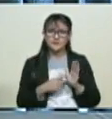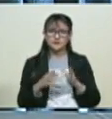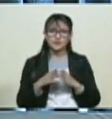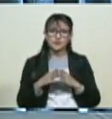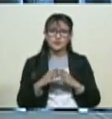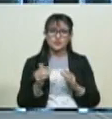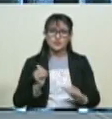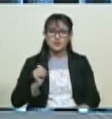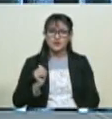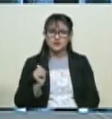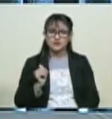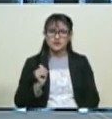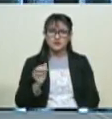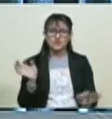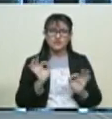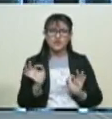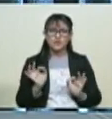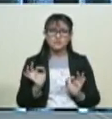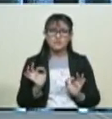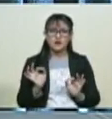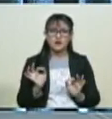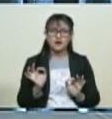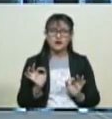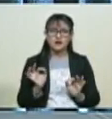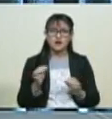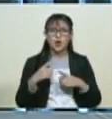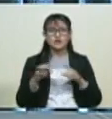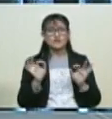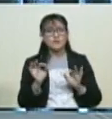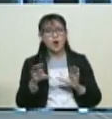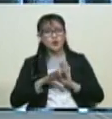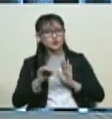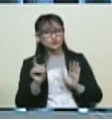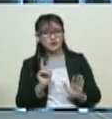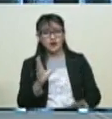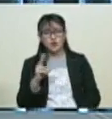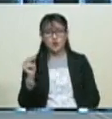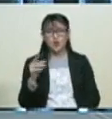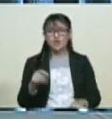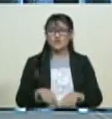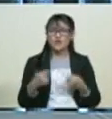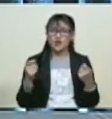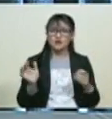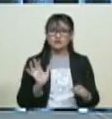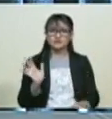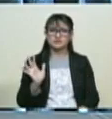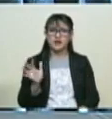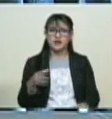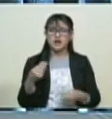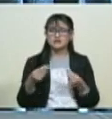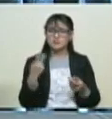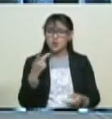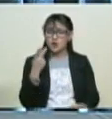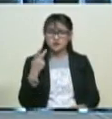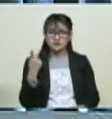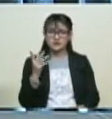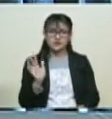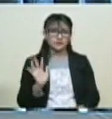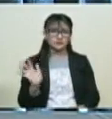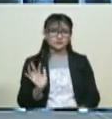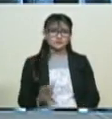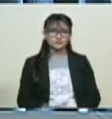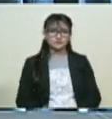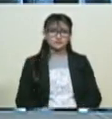no constitucional o de cualquier tipo de violencia para hacer política en el país